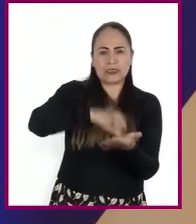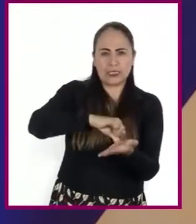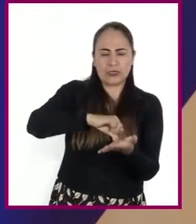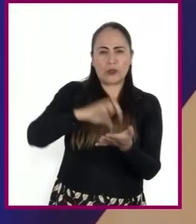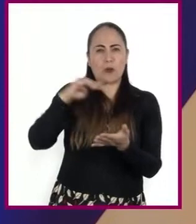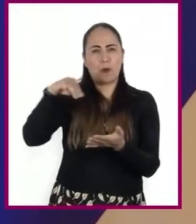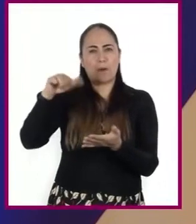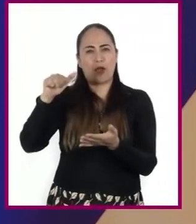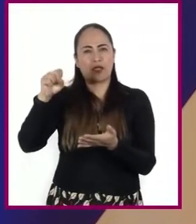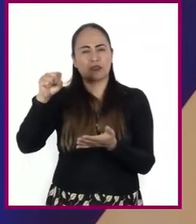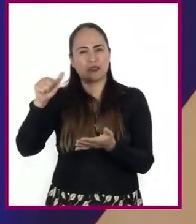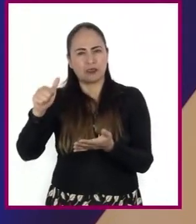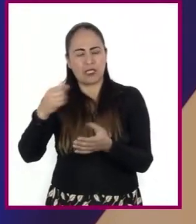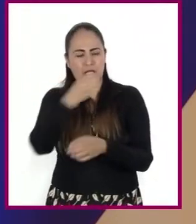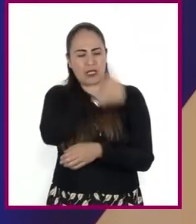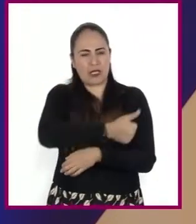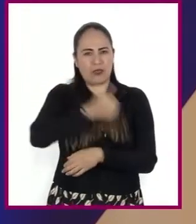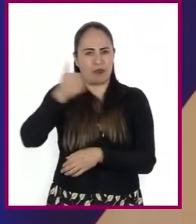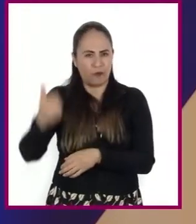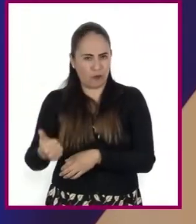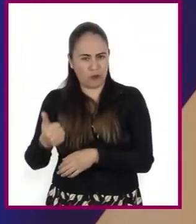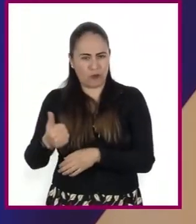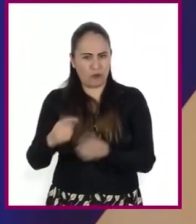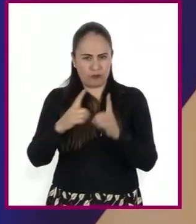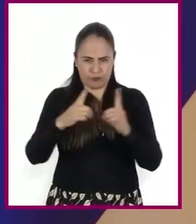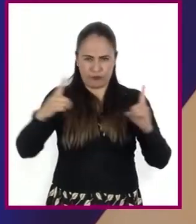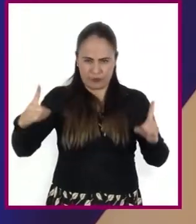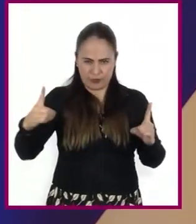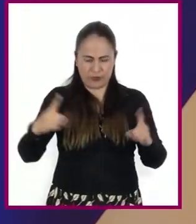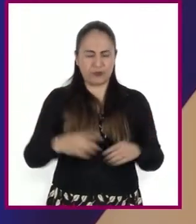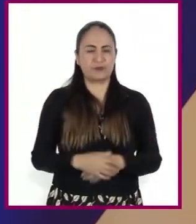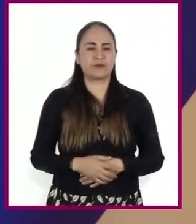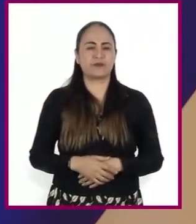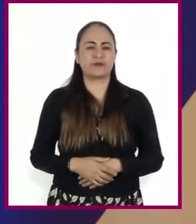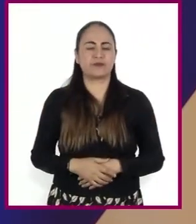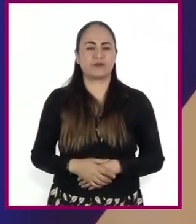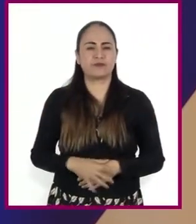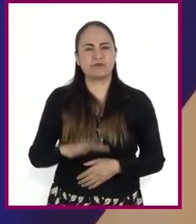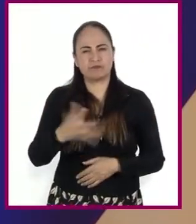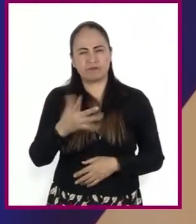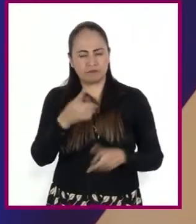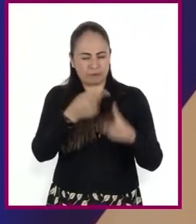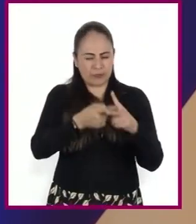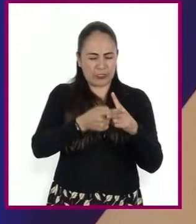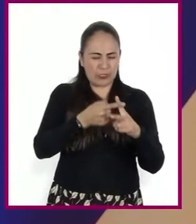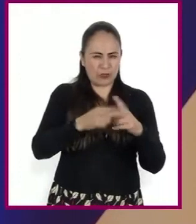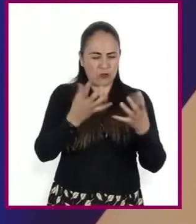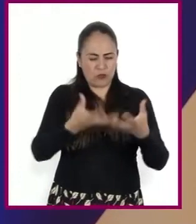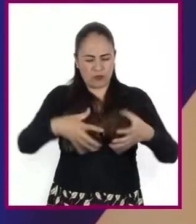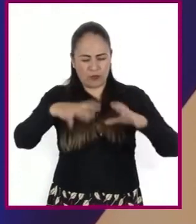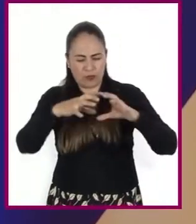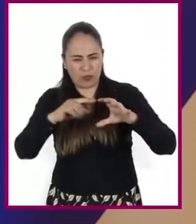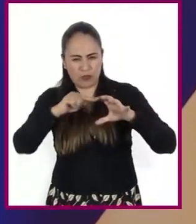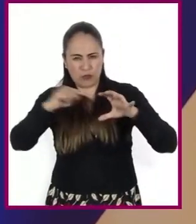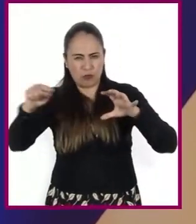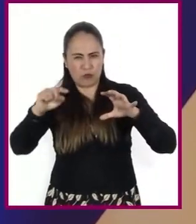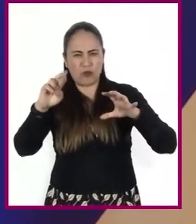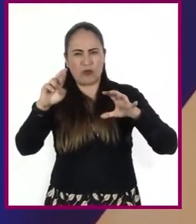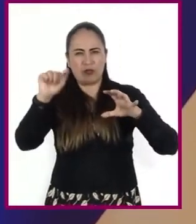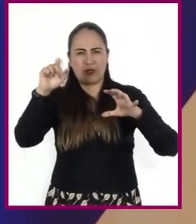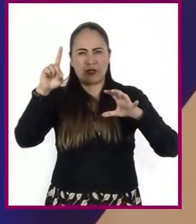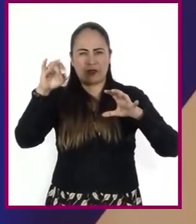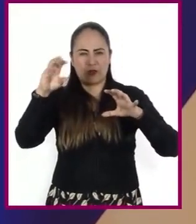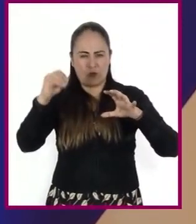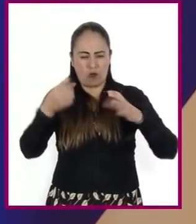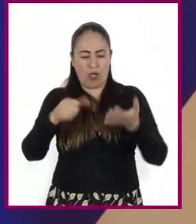la masa que tienen los objetos. Así que se calculó el radio de la Tierra desde su centro hasta